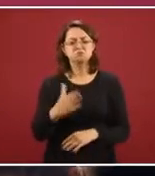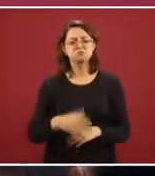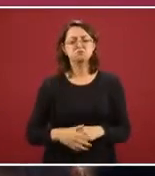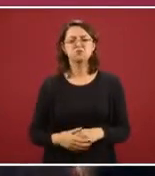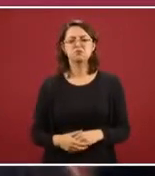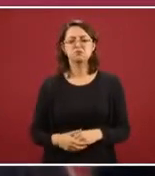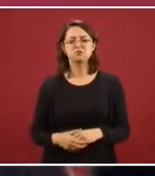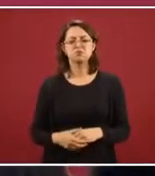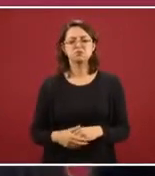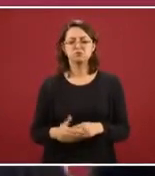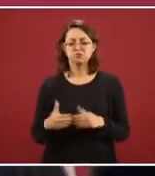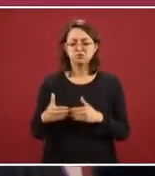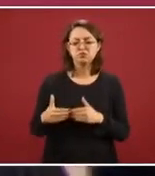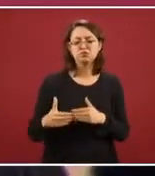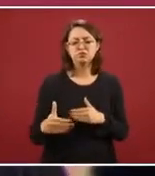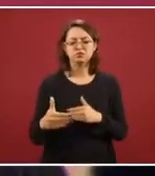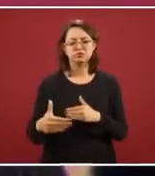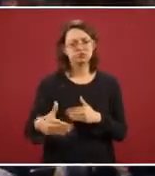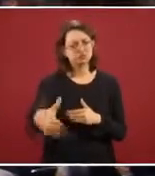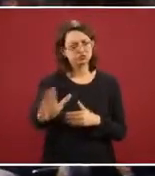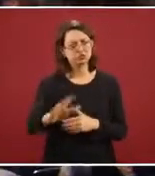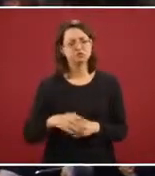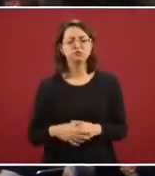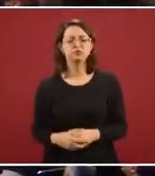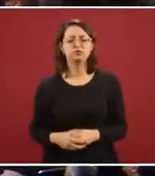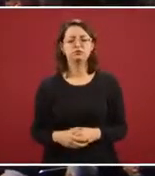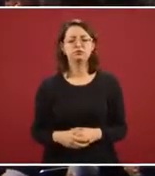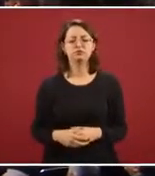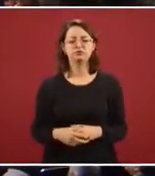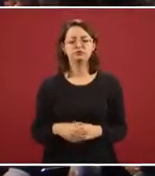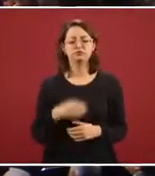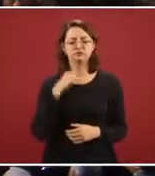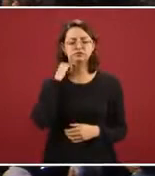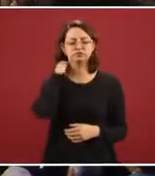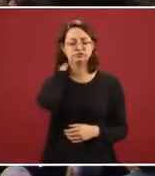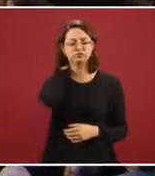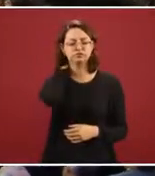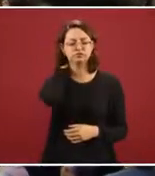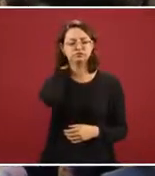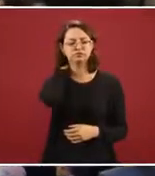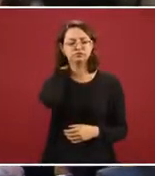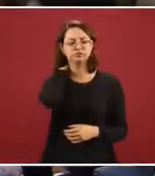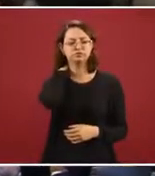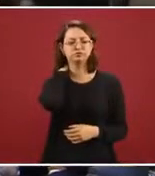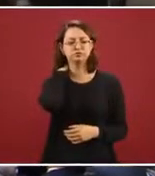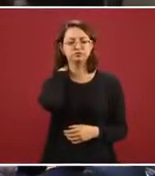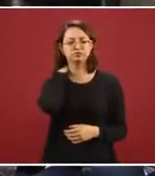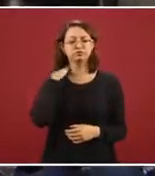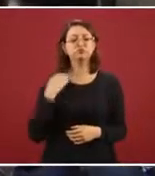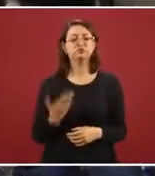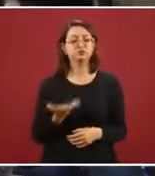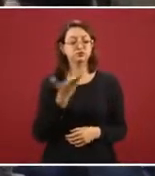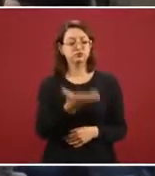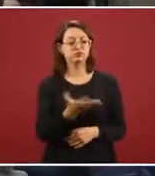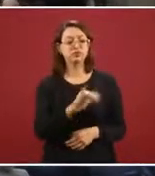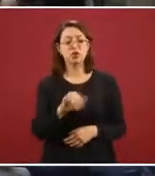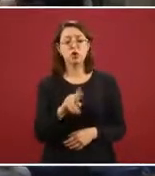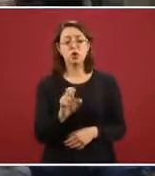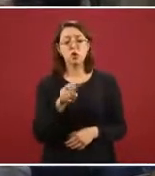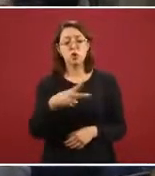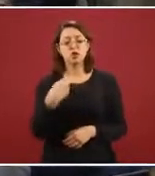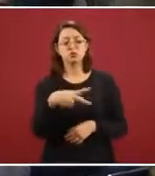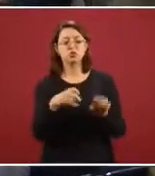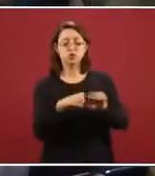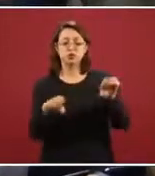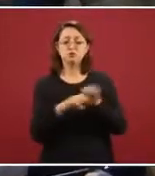el corto mediano plazo y es responsabilidad de juan ferrer y de su equipo